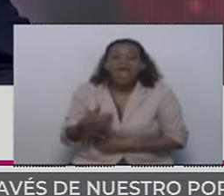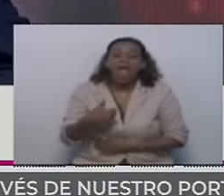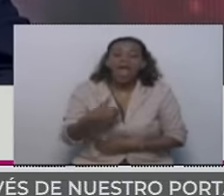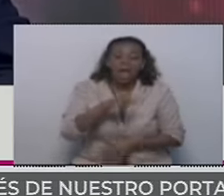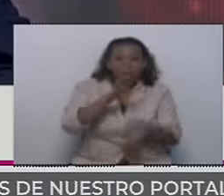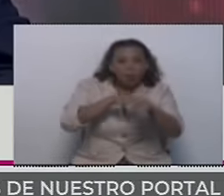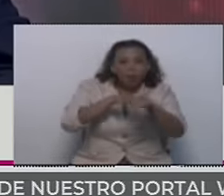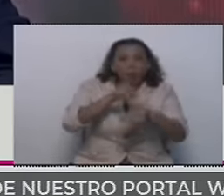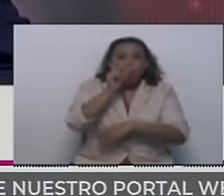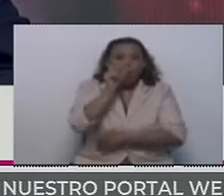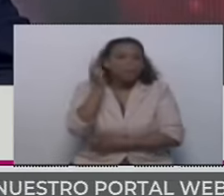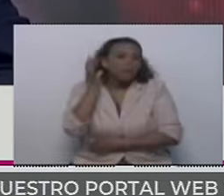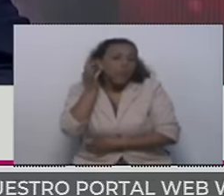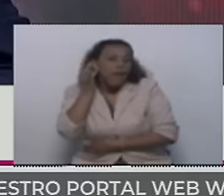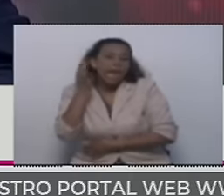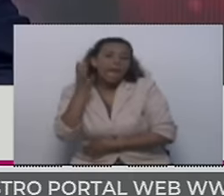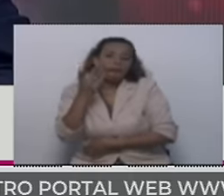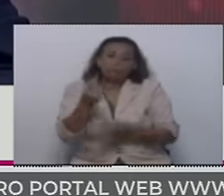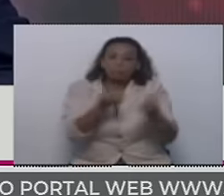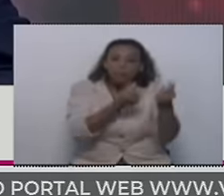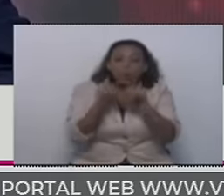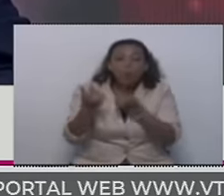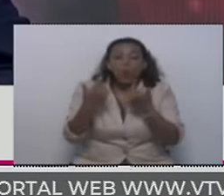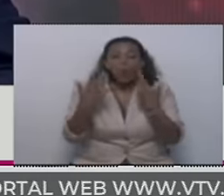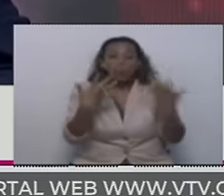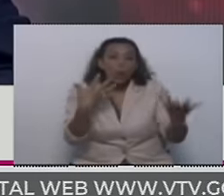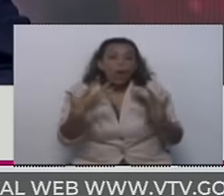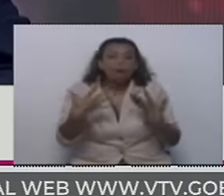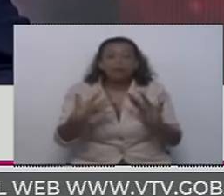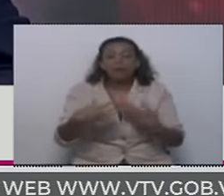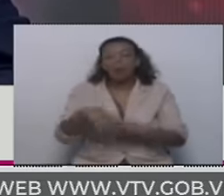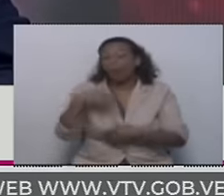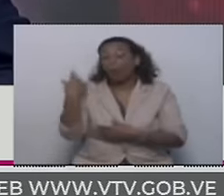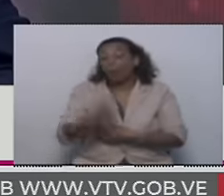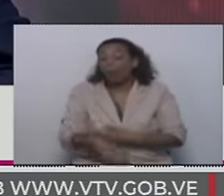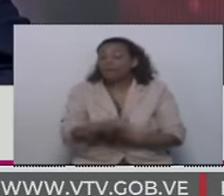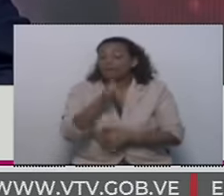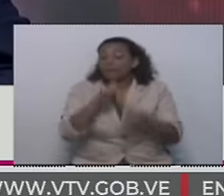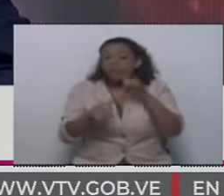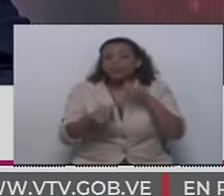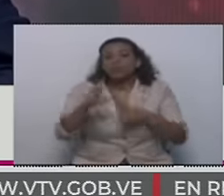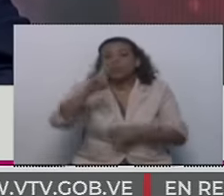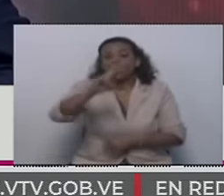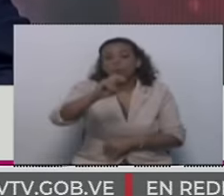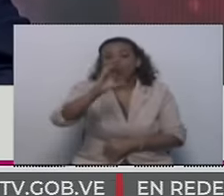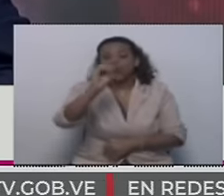muchacho, muchacho mártir, Robert Serra.